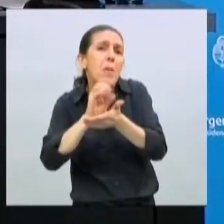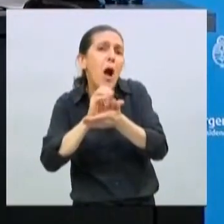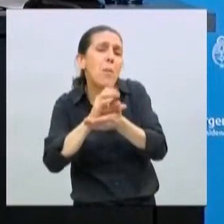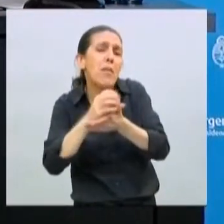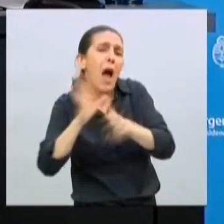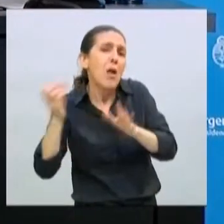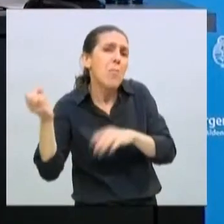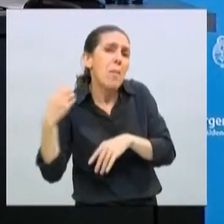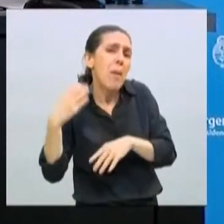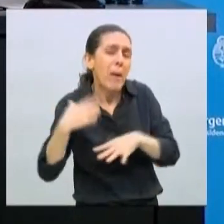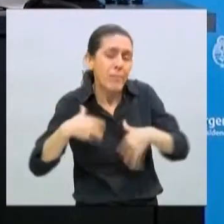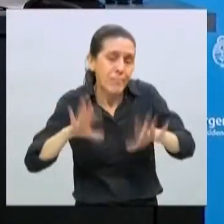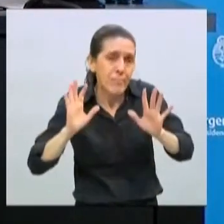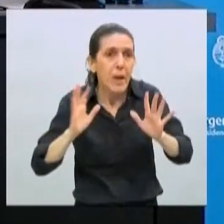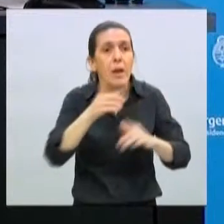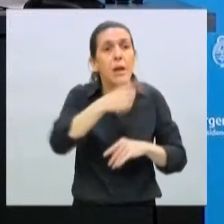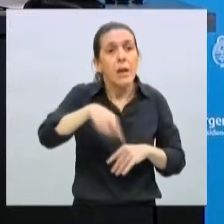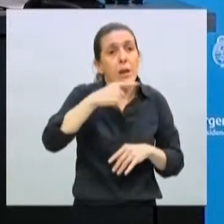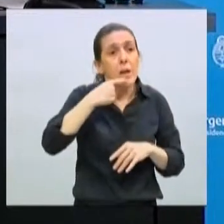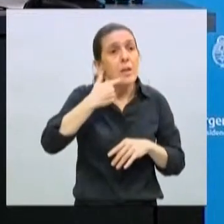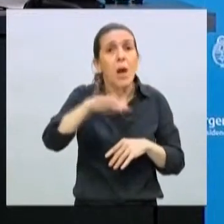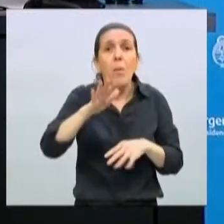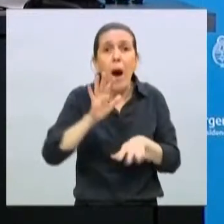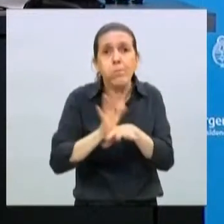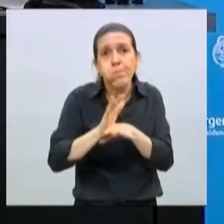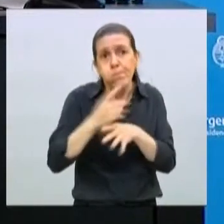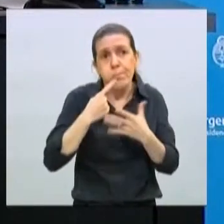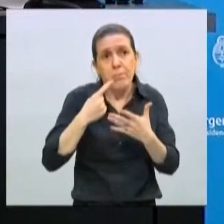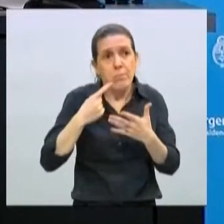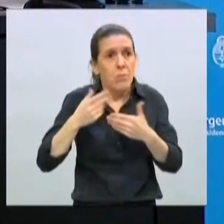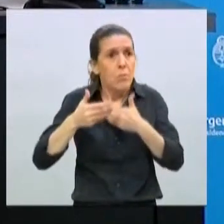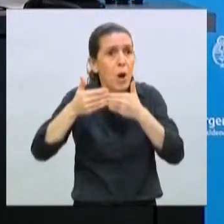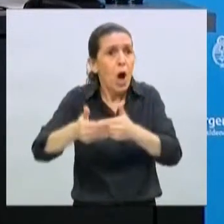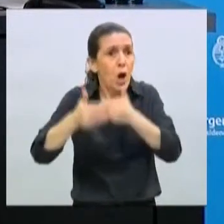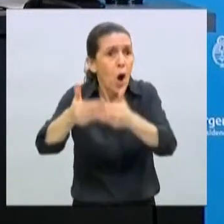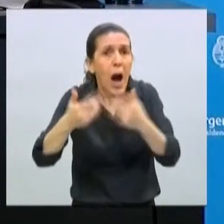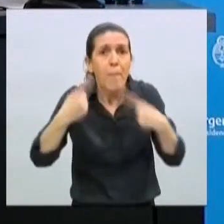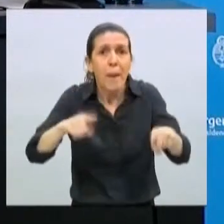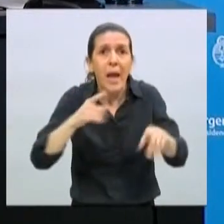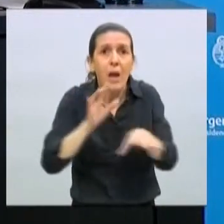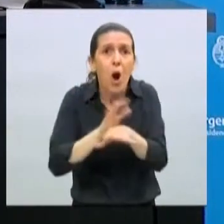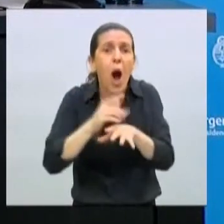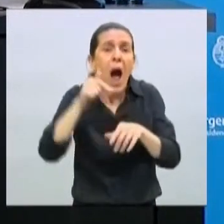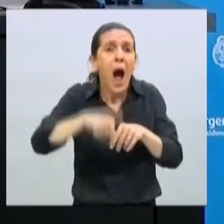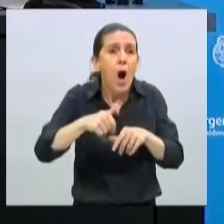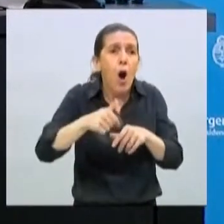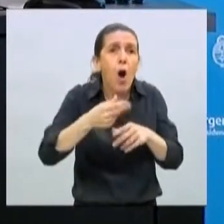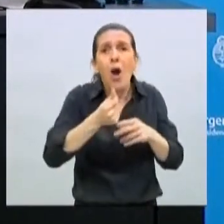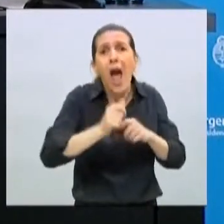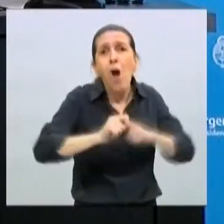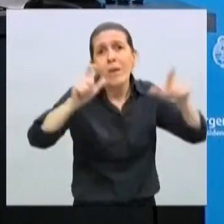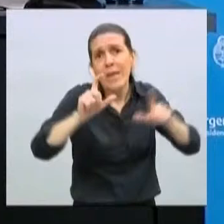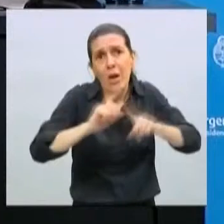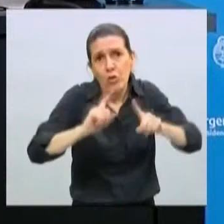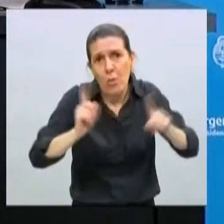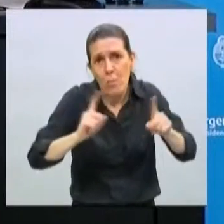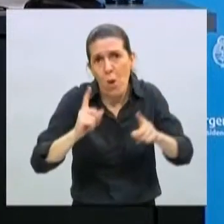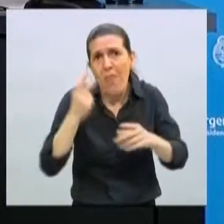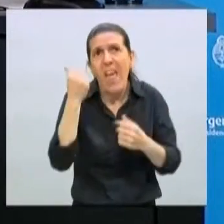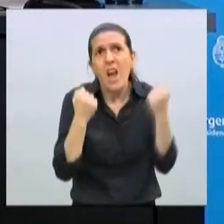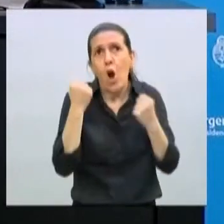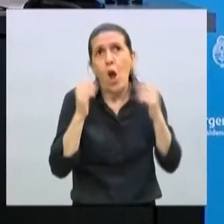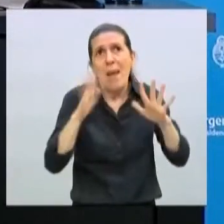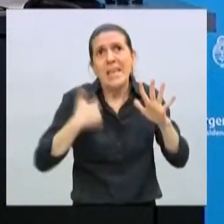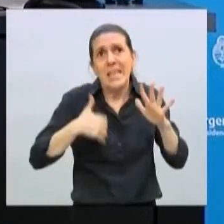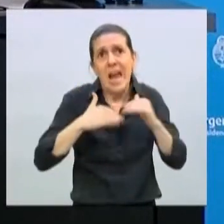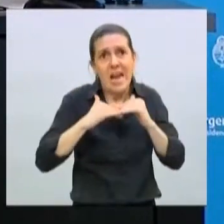Y supongo que vamos a seguir trabajando las tarifas, pero la verdad no estamos en condiciones de aumentar nada en una economía como la está la Argentina